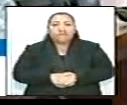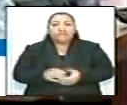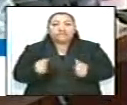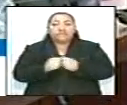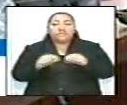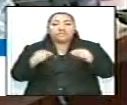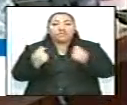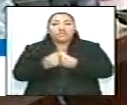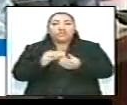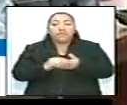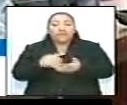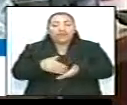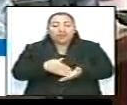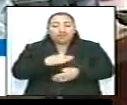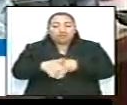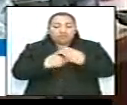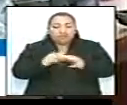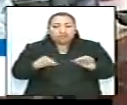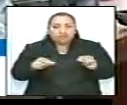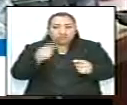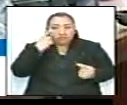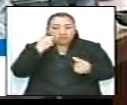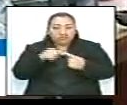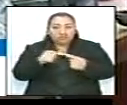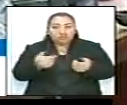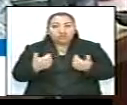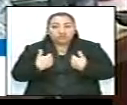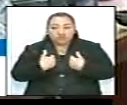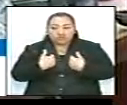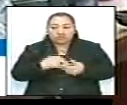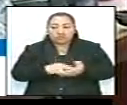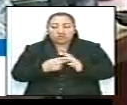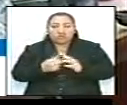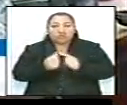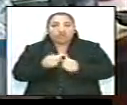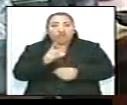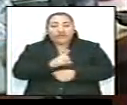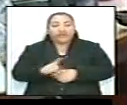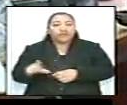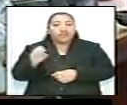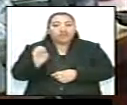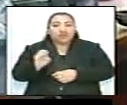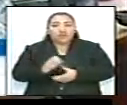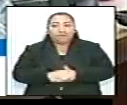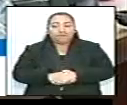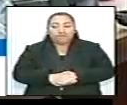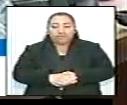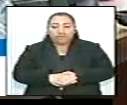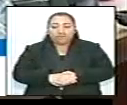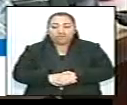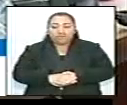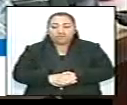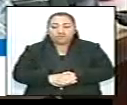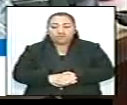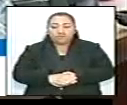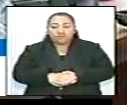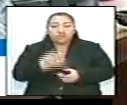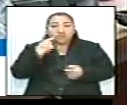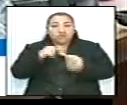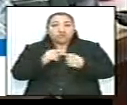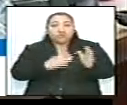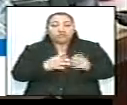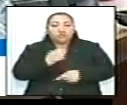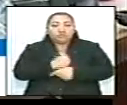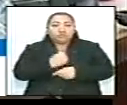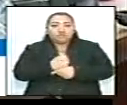de la población. No, la observación que yo tengo es que en relación al literal E, el objetivo del plan de